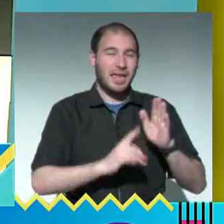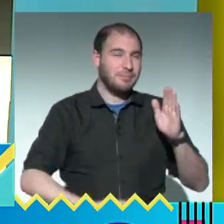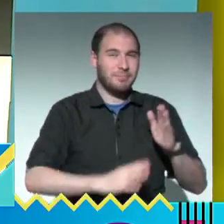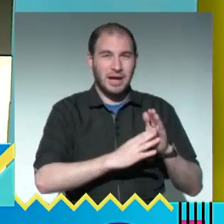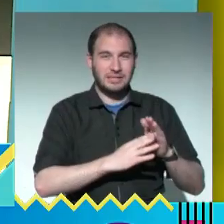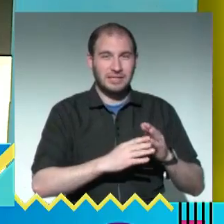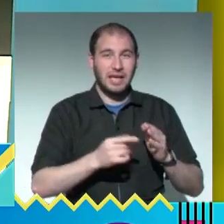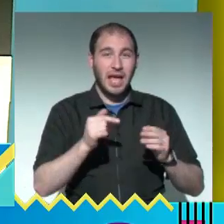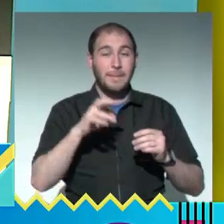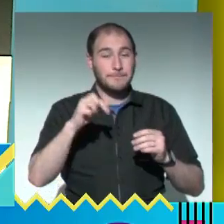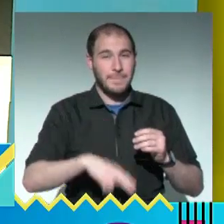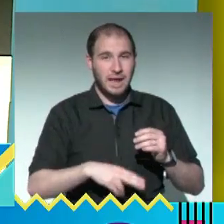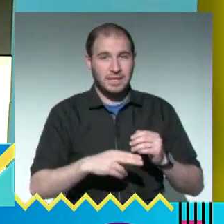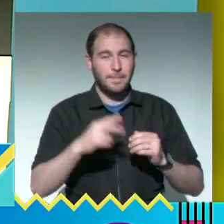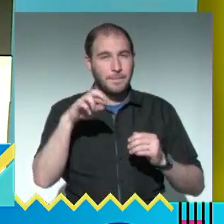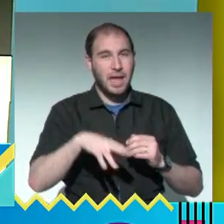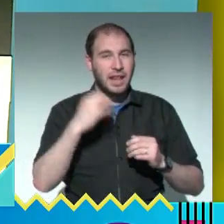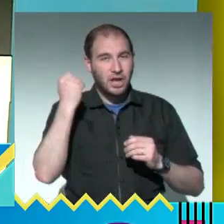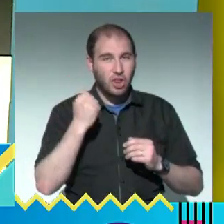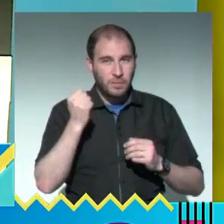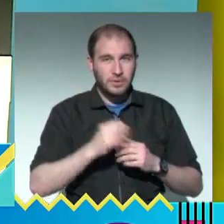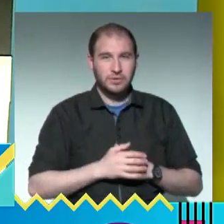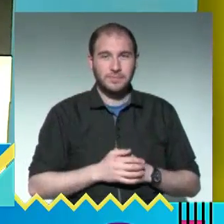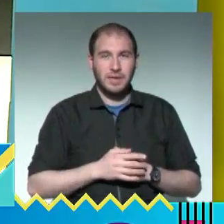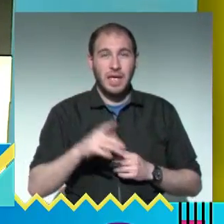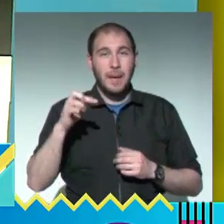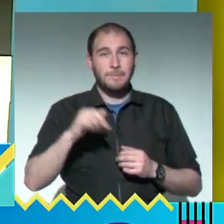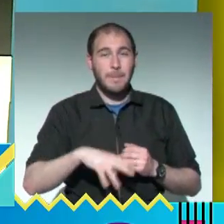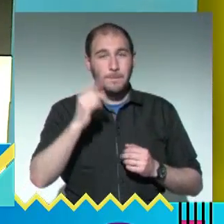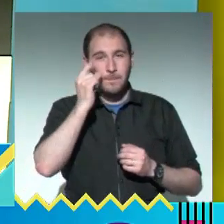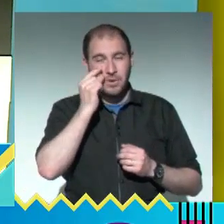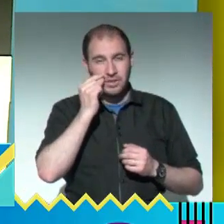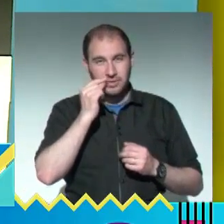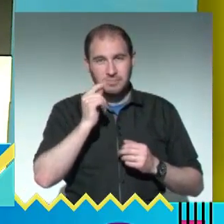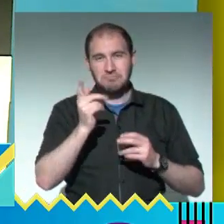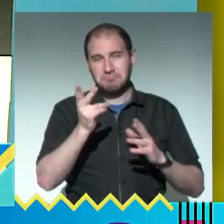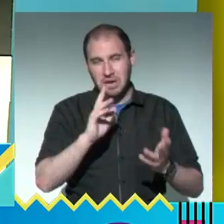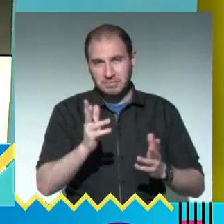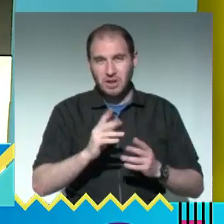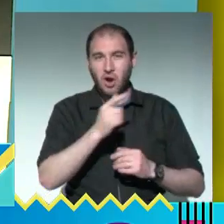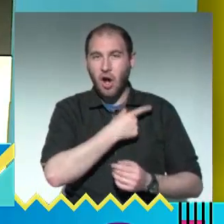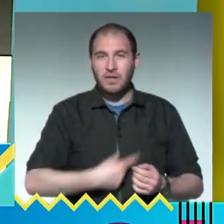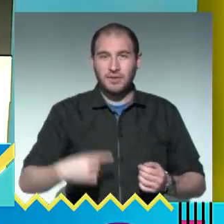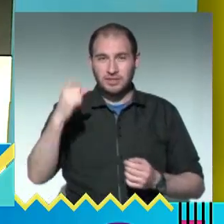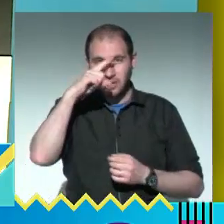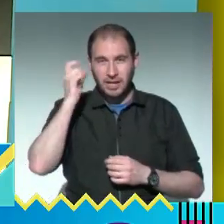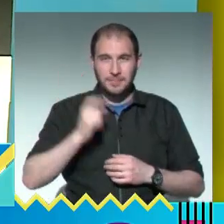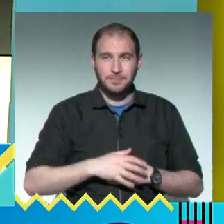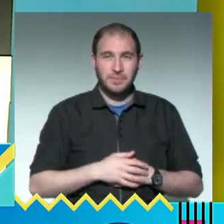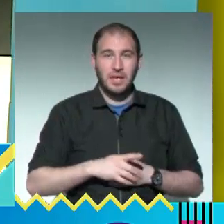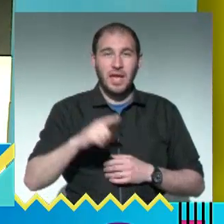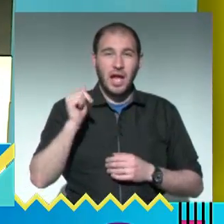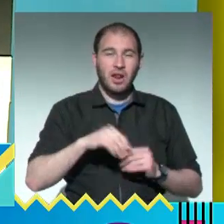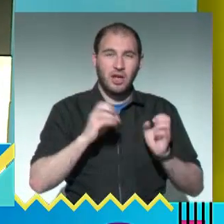que estipula la planificación económica, que configura el plan político, podría decirse también, del gobierno nacional.